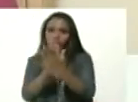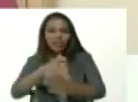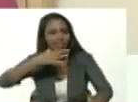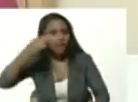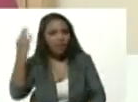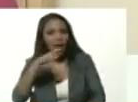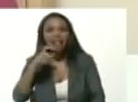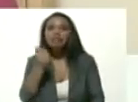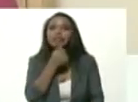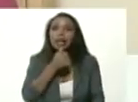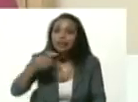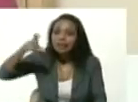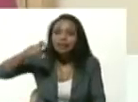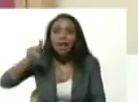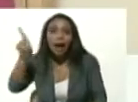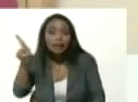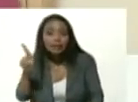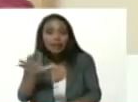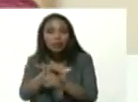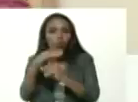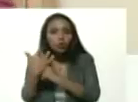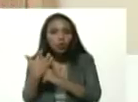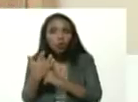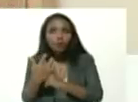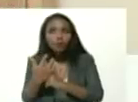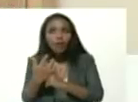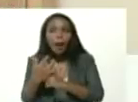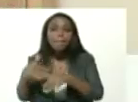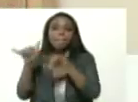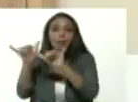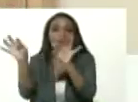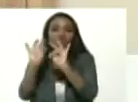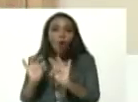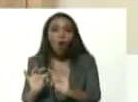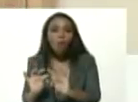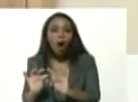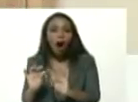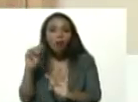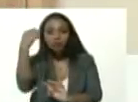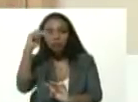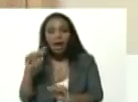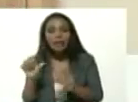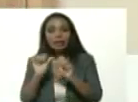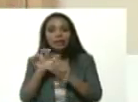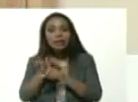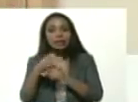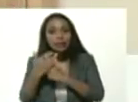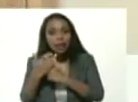lo necesita en estas circunstancias. Igualmente, a nivel del sistema